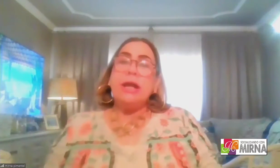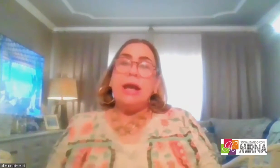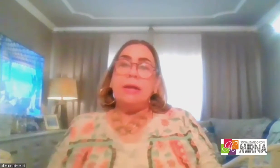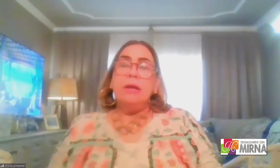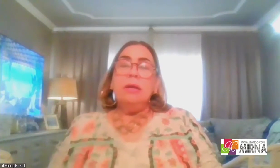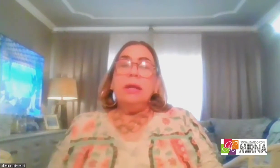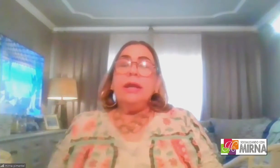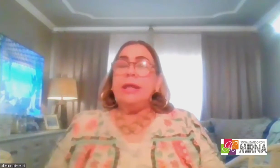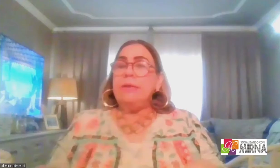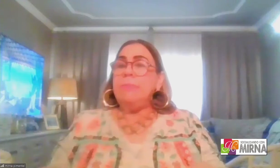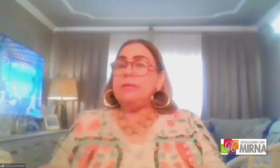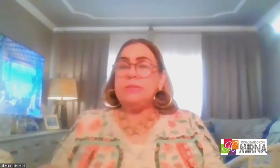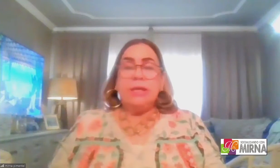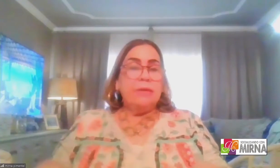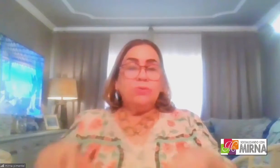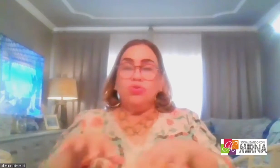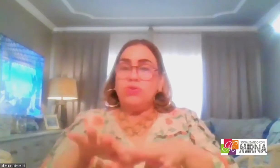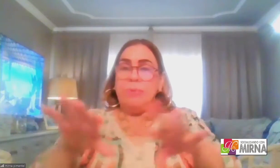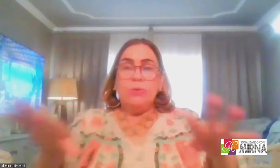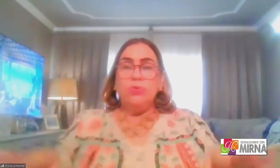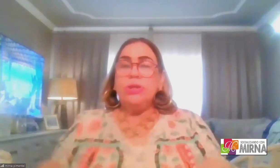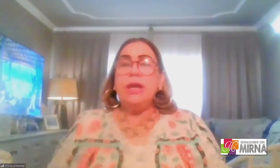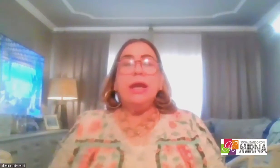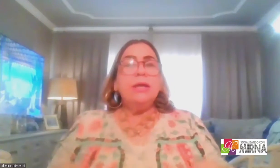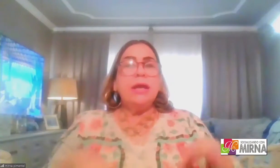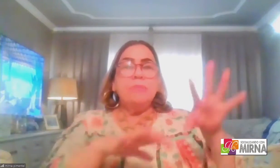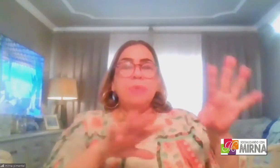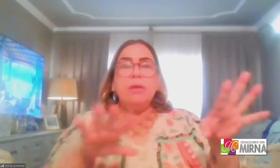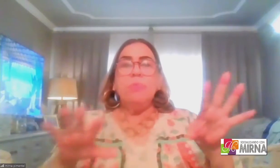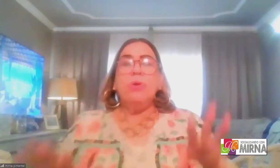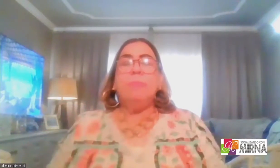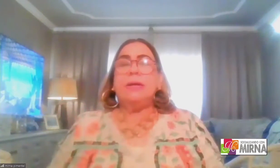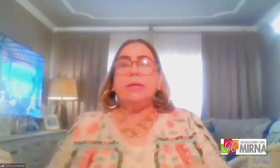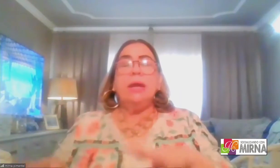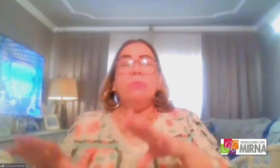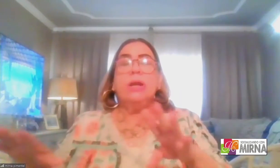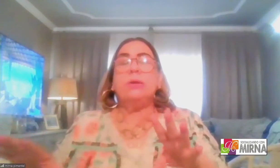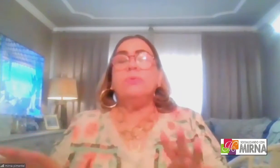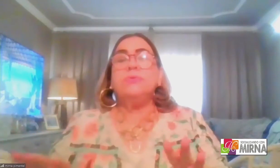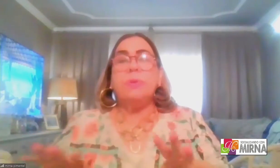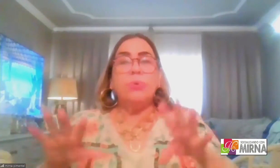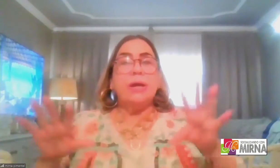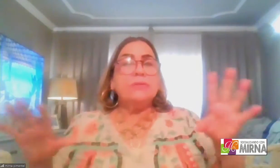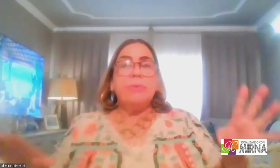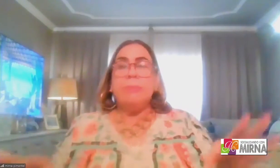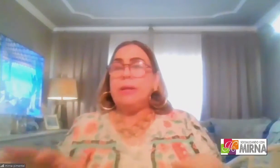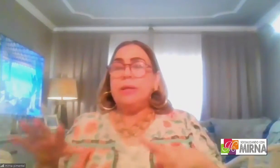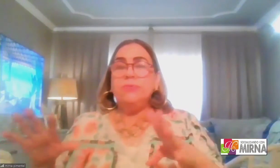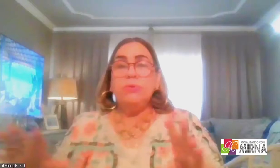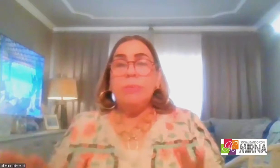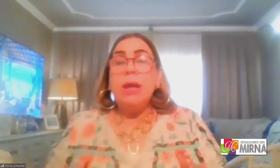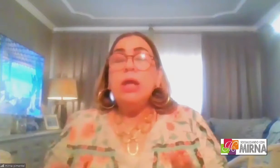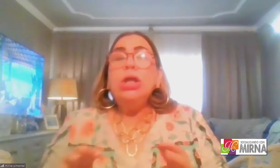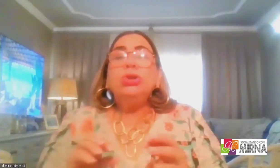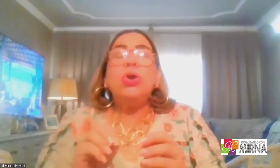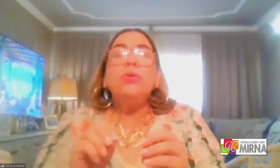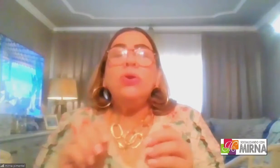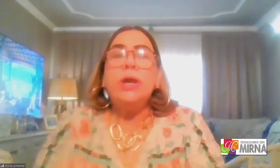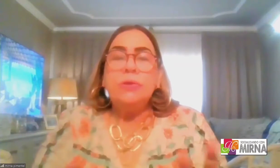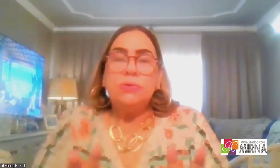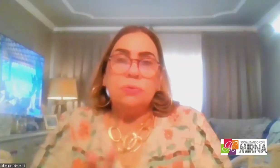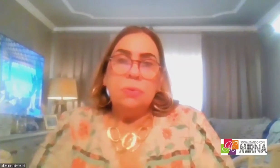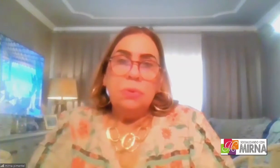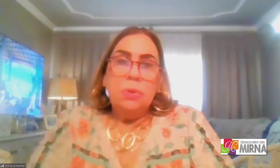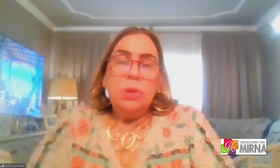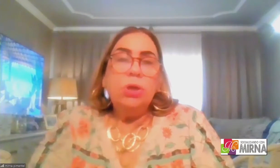yo llegara, nada más sea yo saber dónde es y ahí mismo el parqueo y la cosa, buscar si había parqueo, si no había.